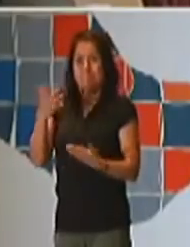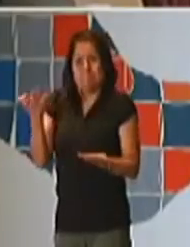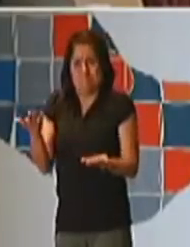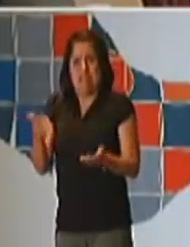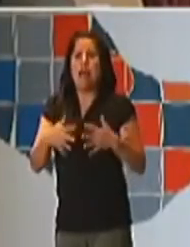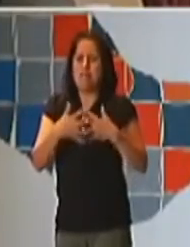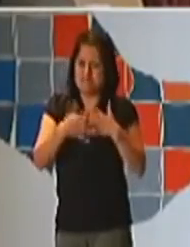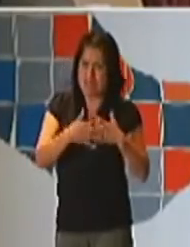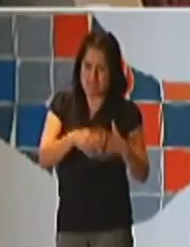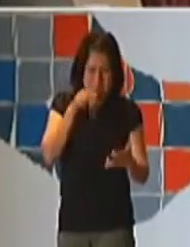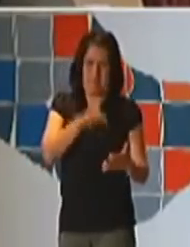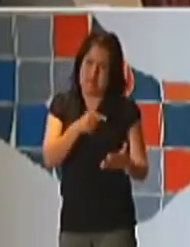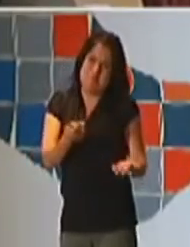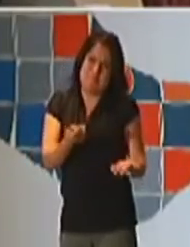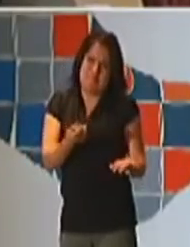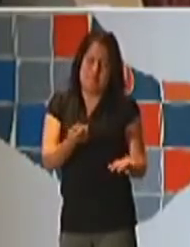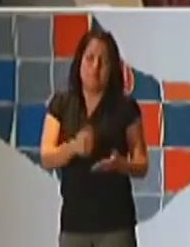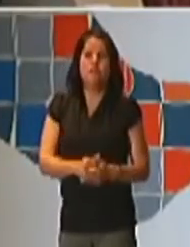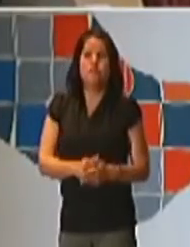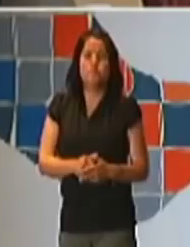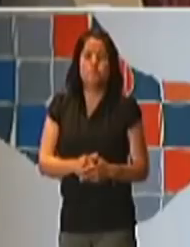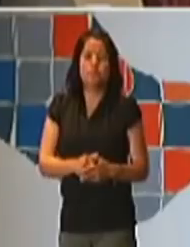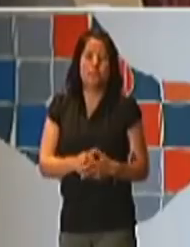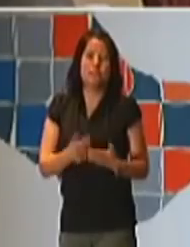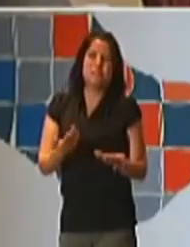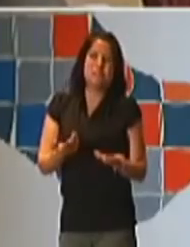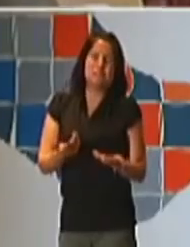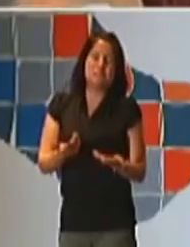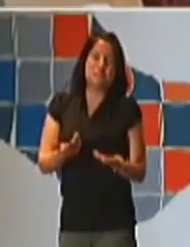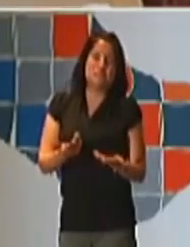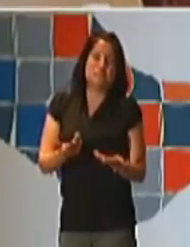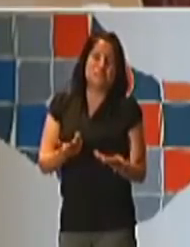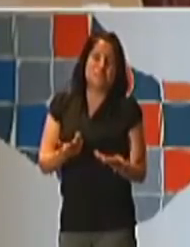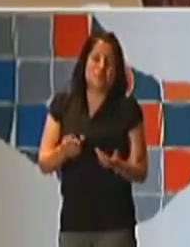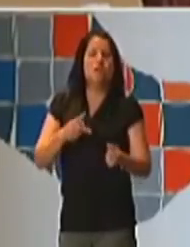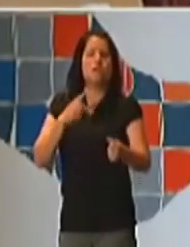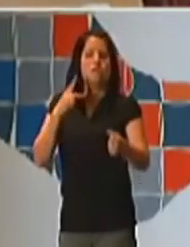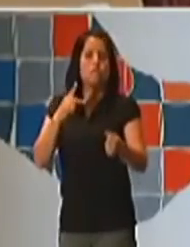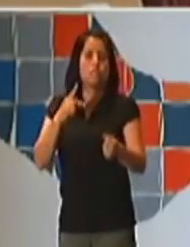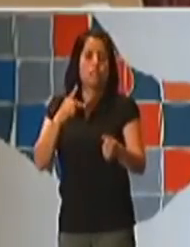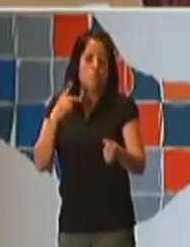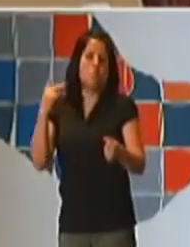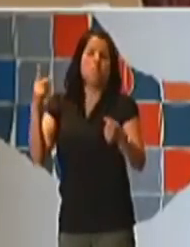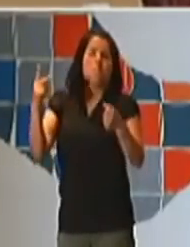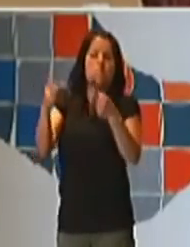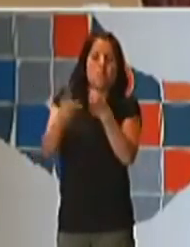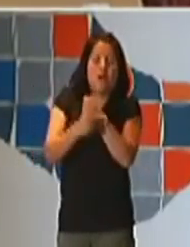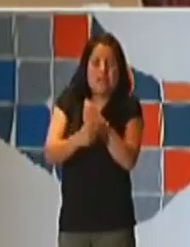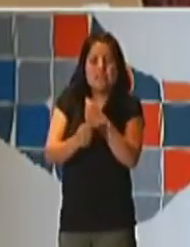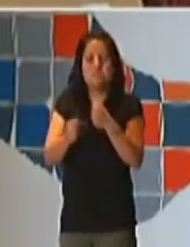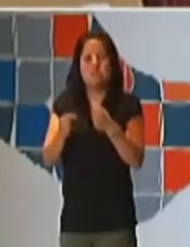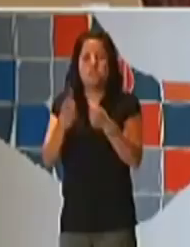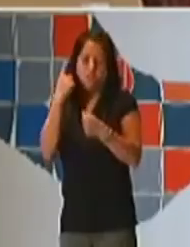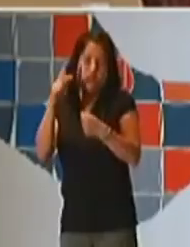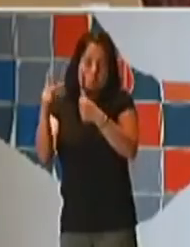desempleo y angustia por una vez al menos hubo un país que se atrevió a desafiar